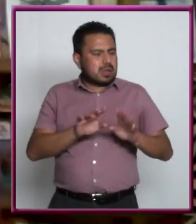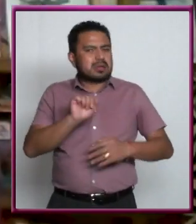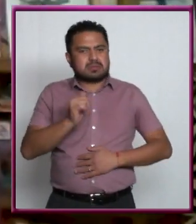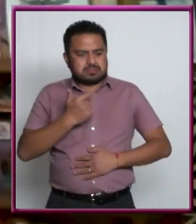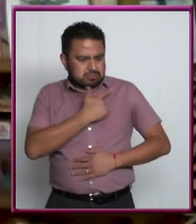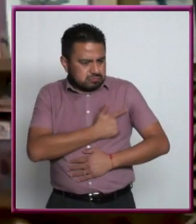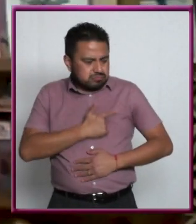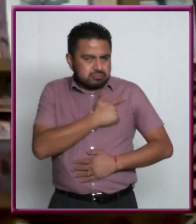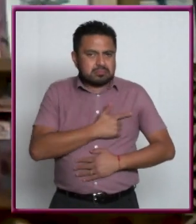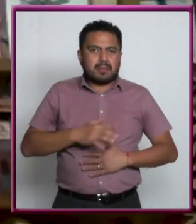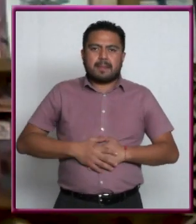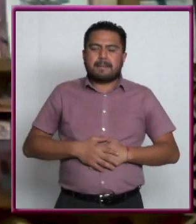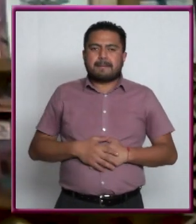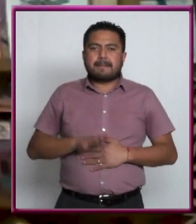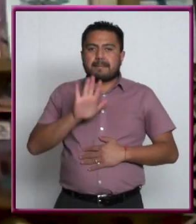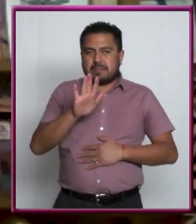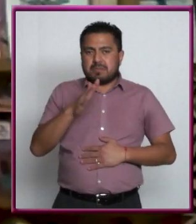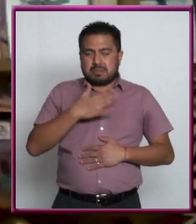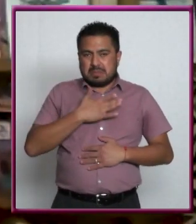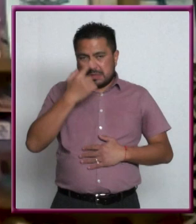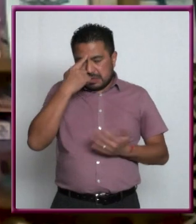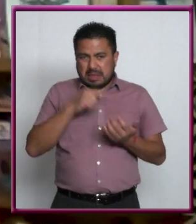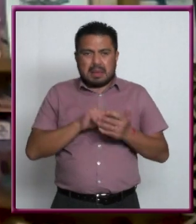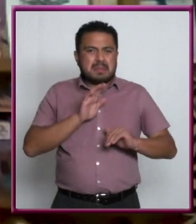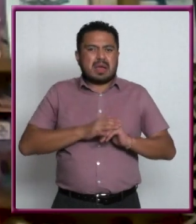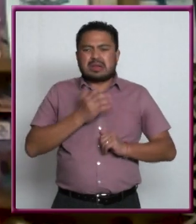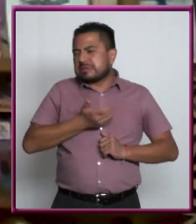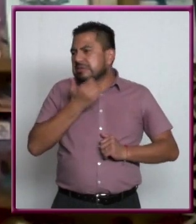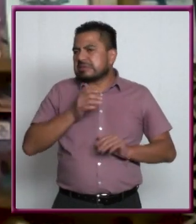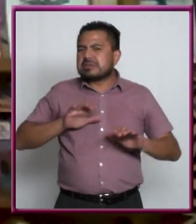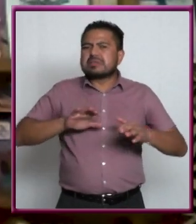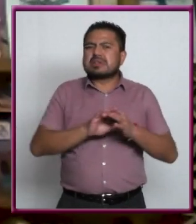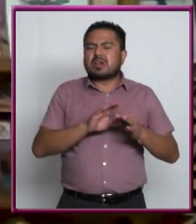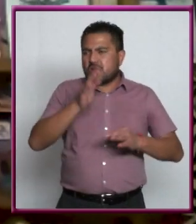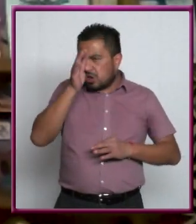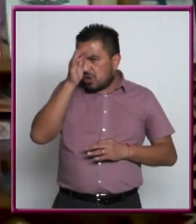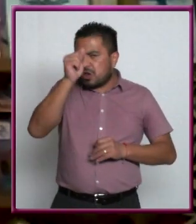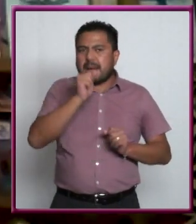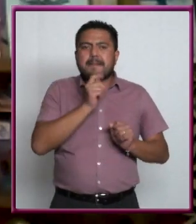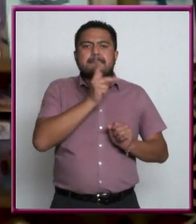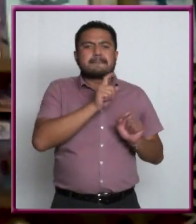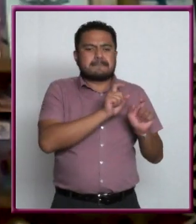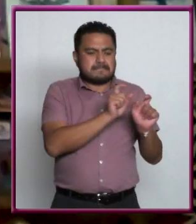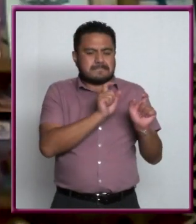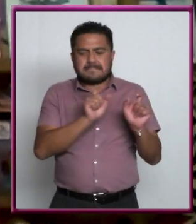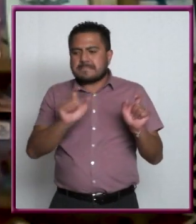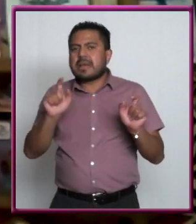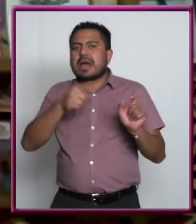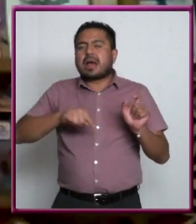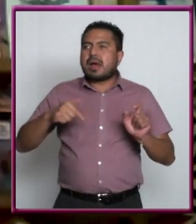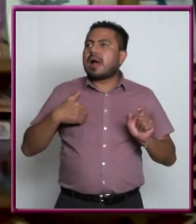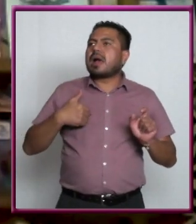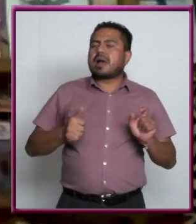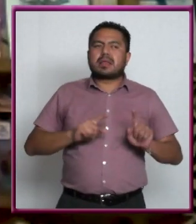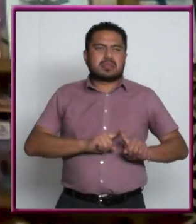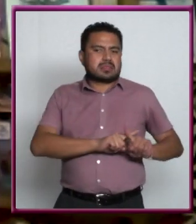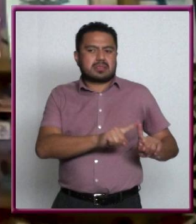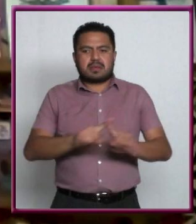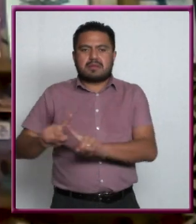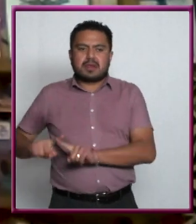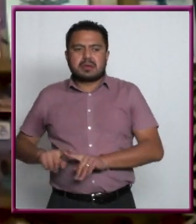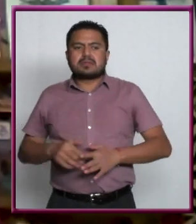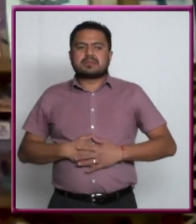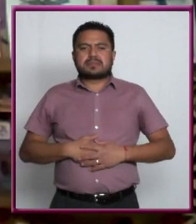relación. Claro, con mucho gusto. Yo creo que lo más práctico sería ir definiendo palabra por palabra para poder entender